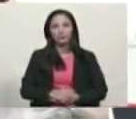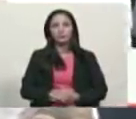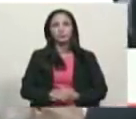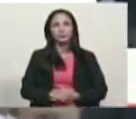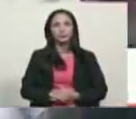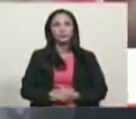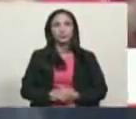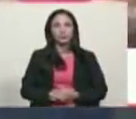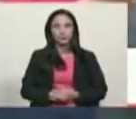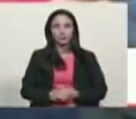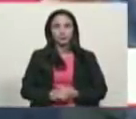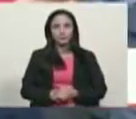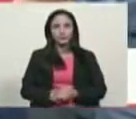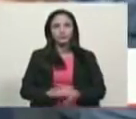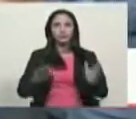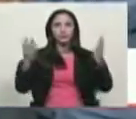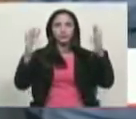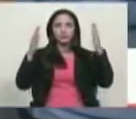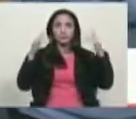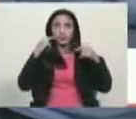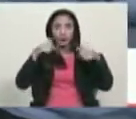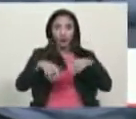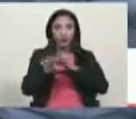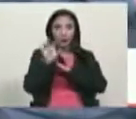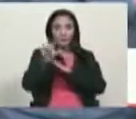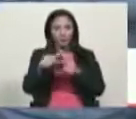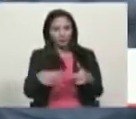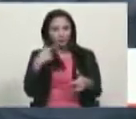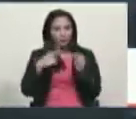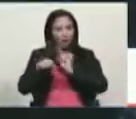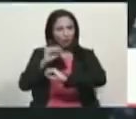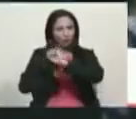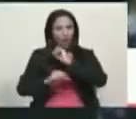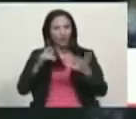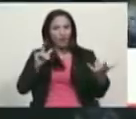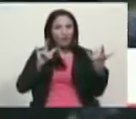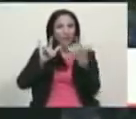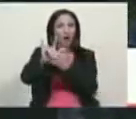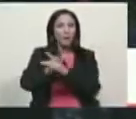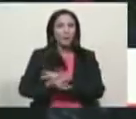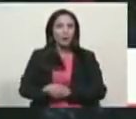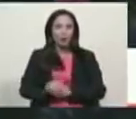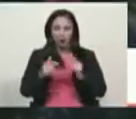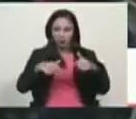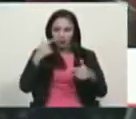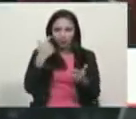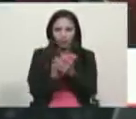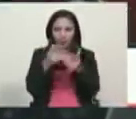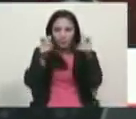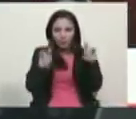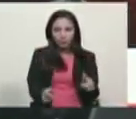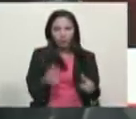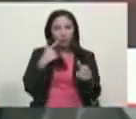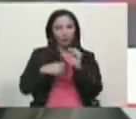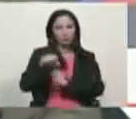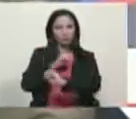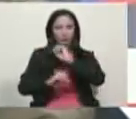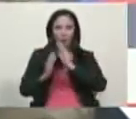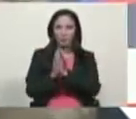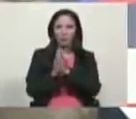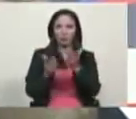soy. Ni que este país no tuviera quien lo ame, quien lo defienda, quien lo proteja. Por favor.